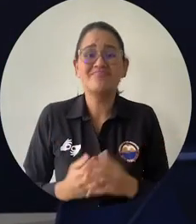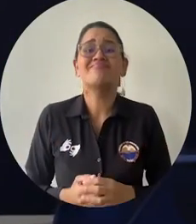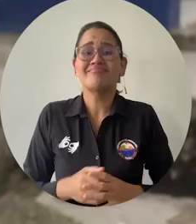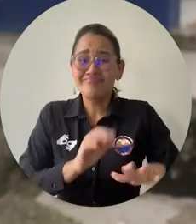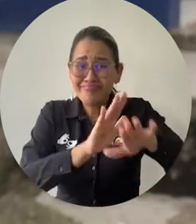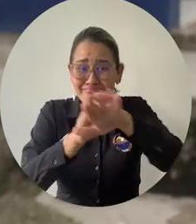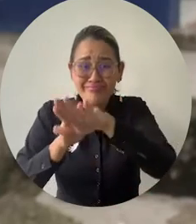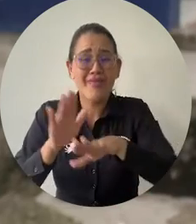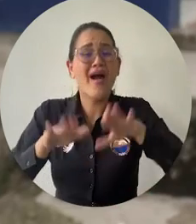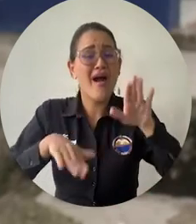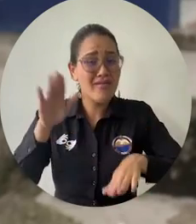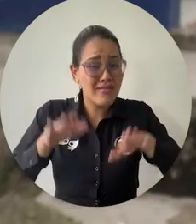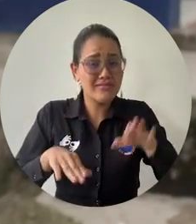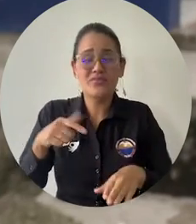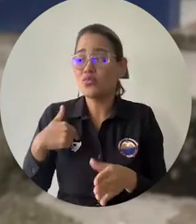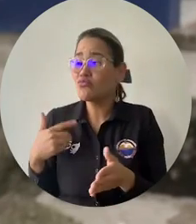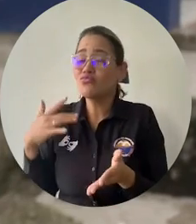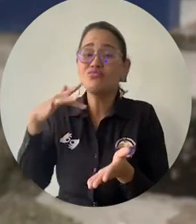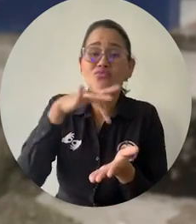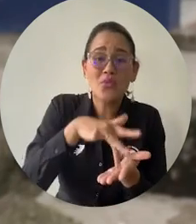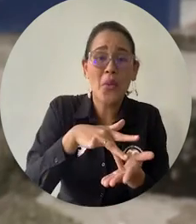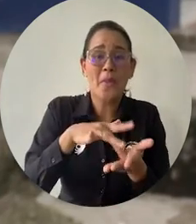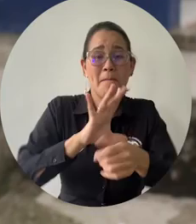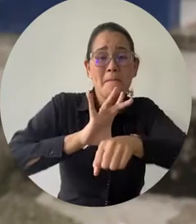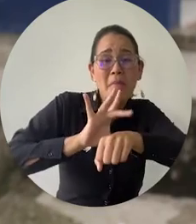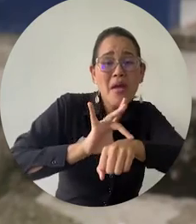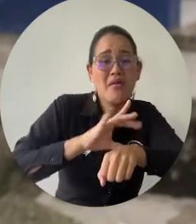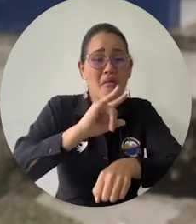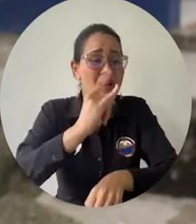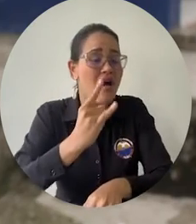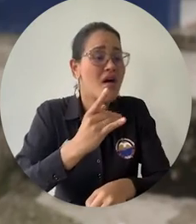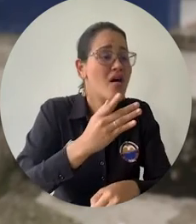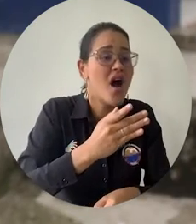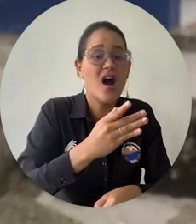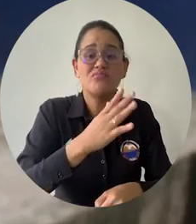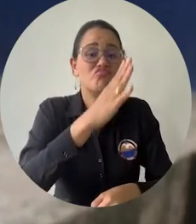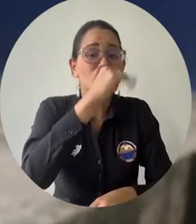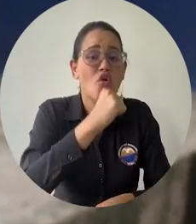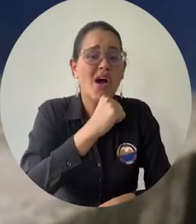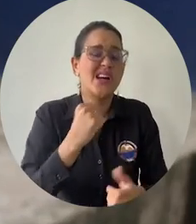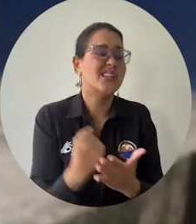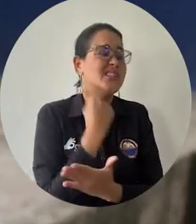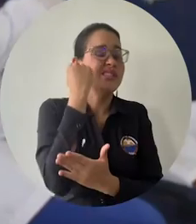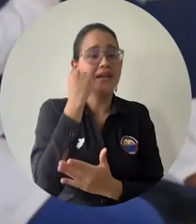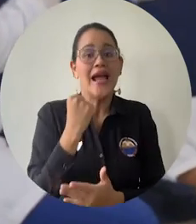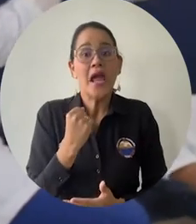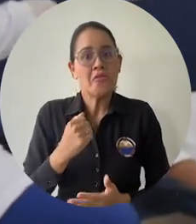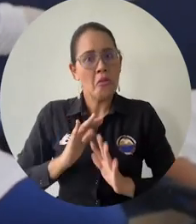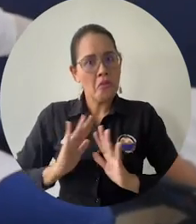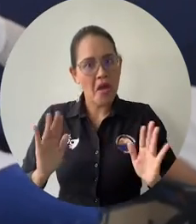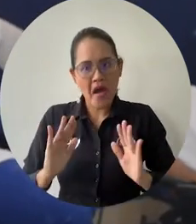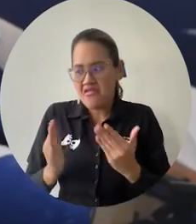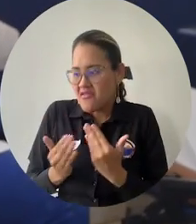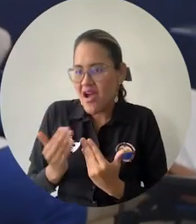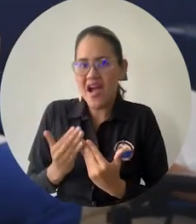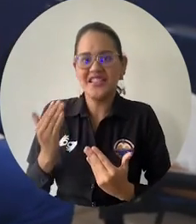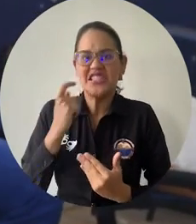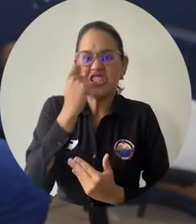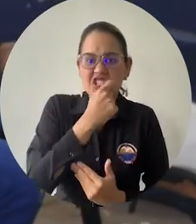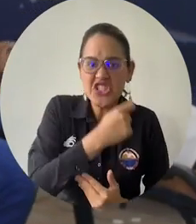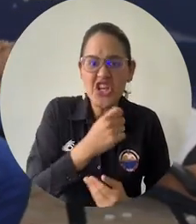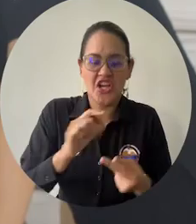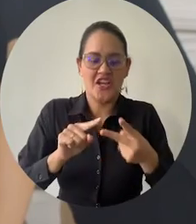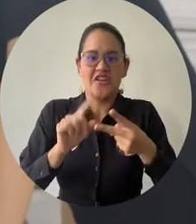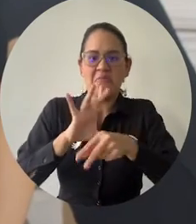ofrecidos. A veces vamos a conseguir una cita y no la encontramos y pues aquí muchas personas tuvieron la oportunidad de acceder a los servicios de